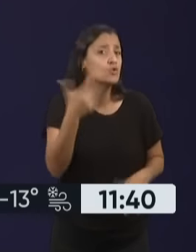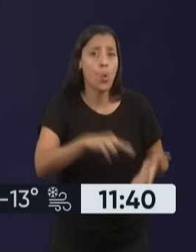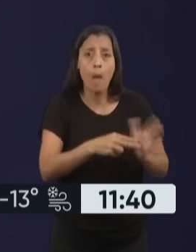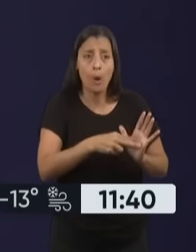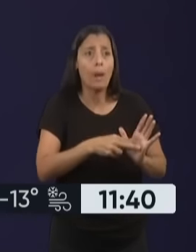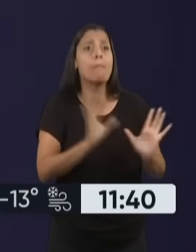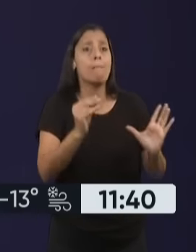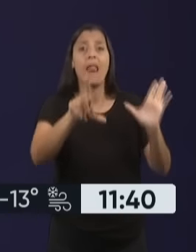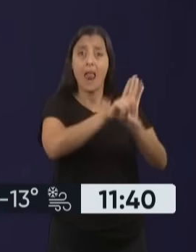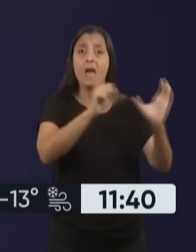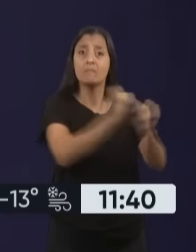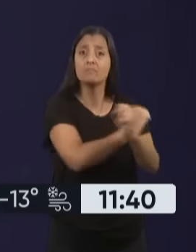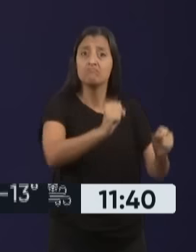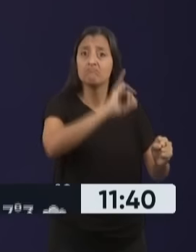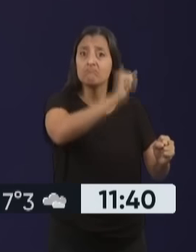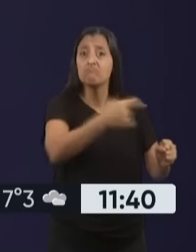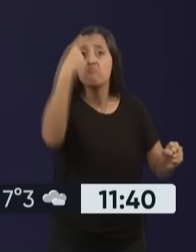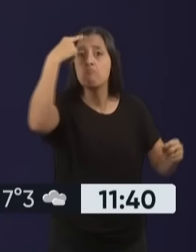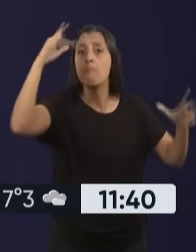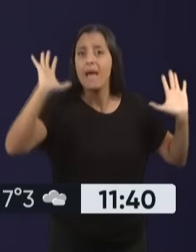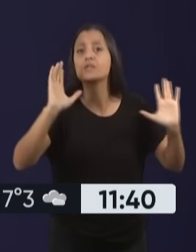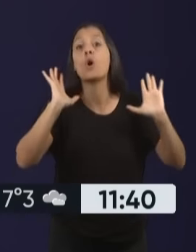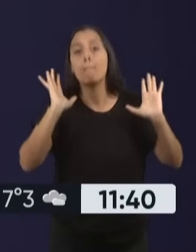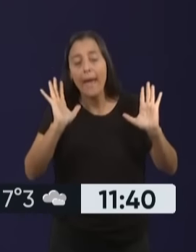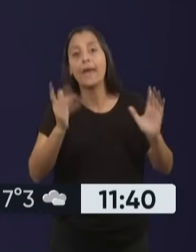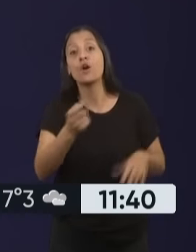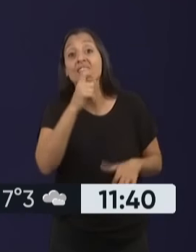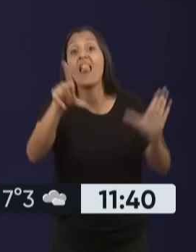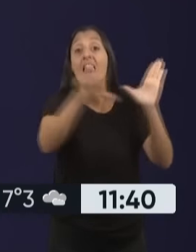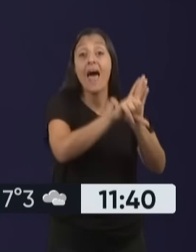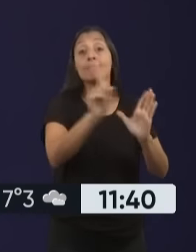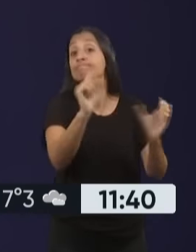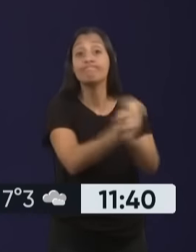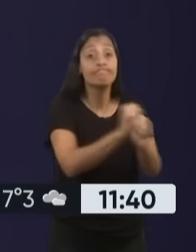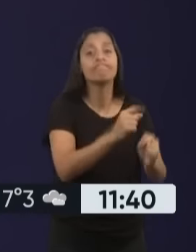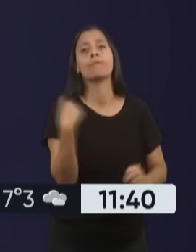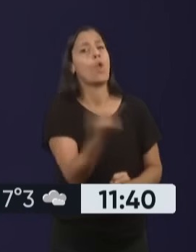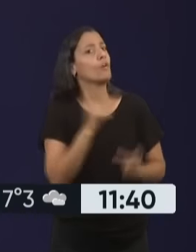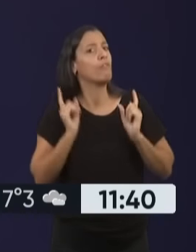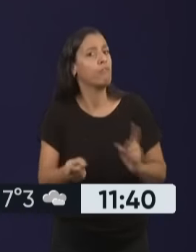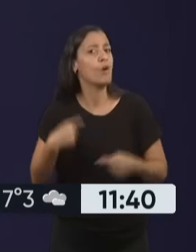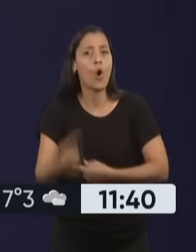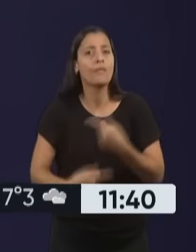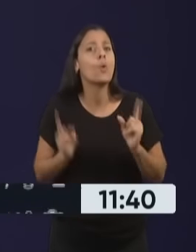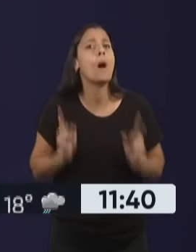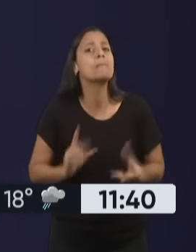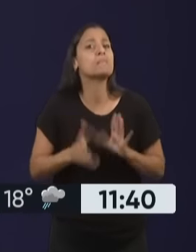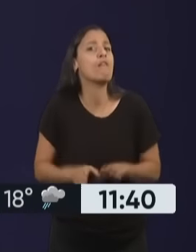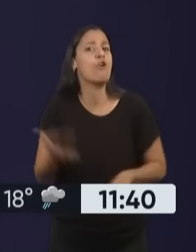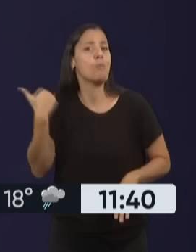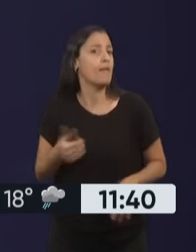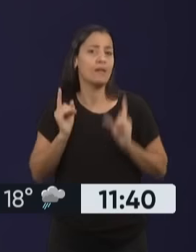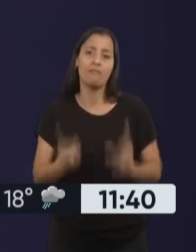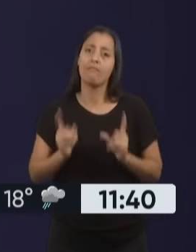apruebe ahora vale la aclaración si la ley no se aprueba Seguiremos haciendo lo mismo que venimos haciendo y